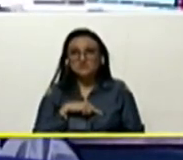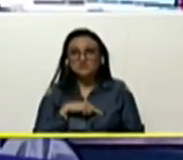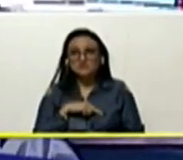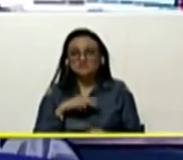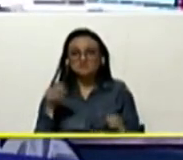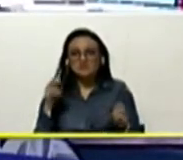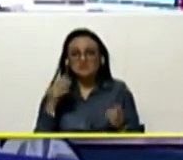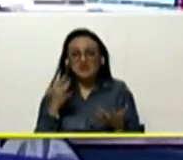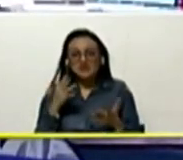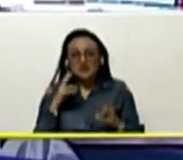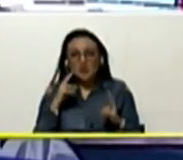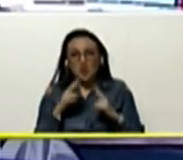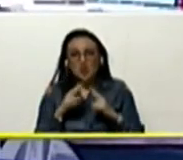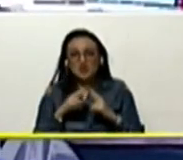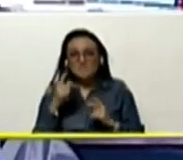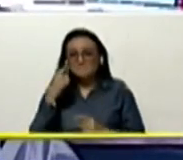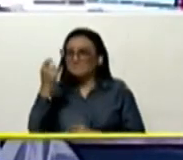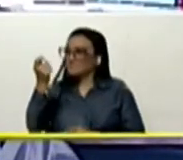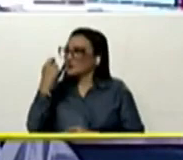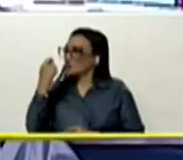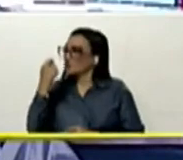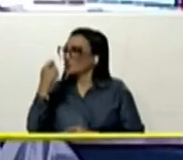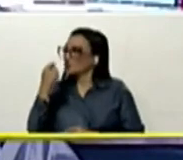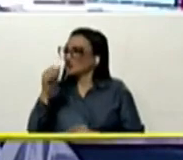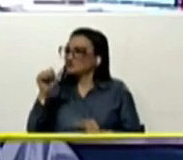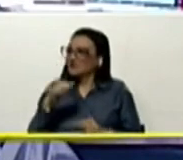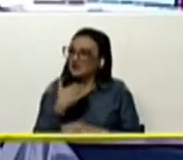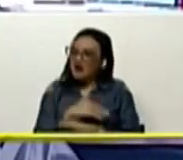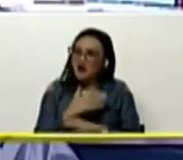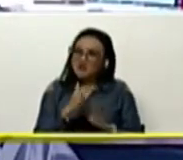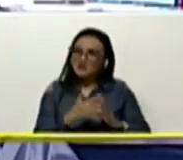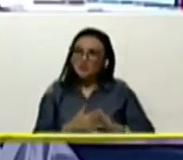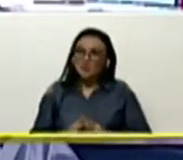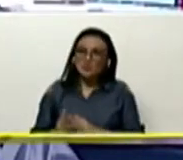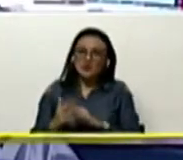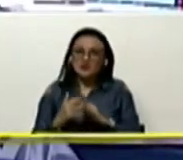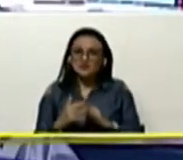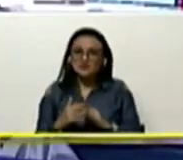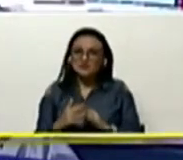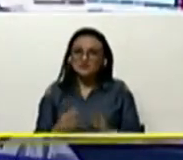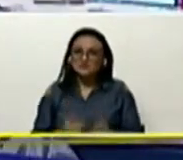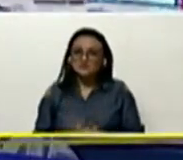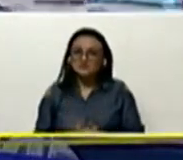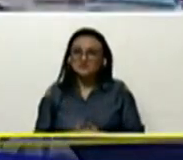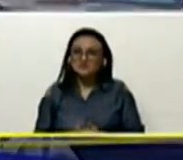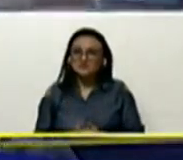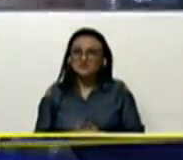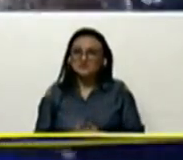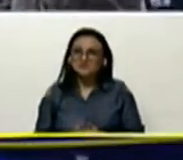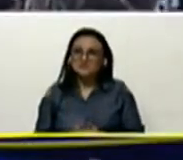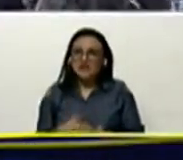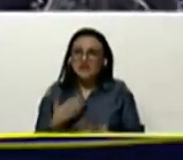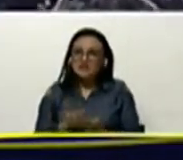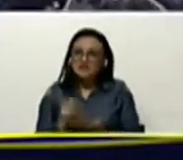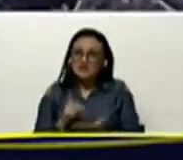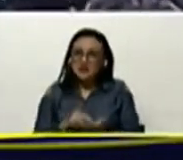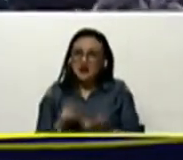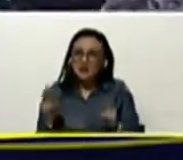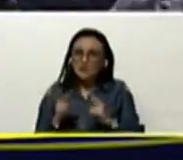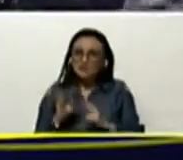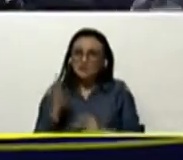conociéramos de memoria, de lejos, andábamos en las calles, en los barrios, hasta que vino el encuentro,